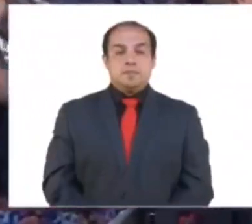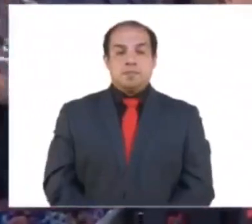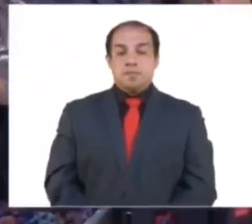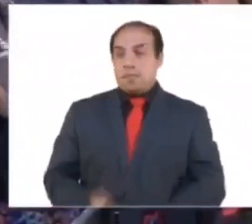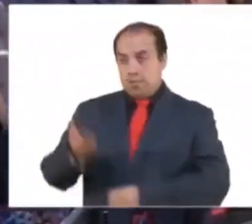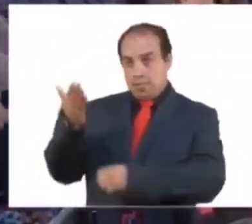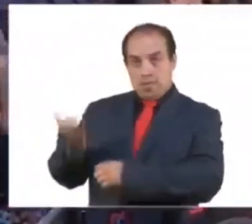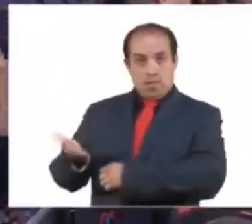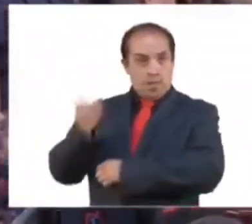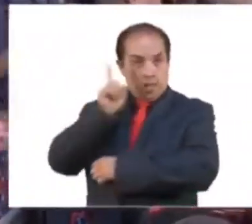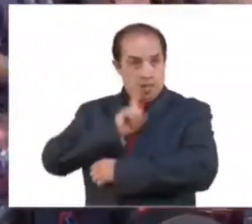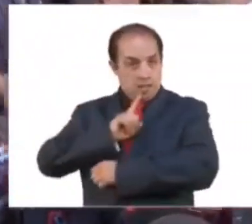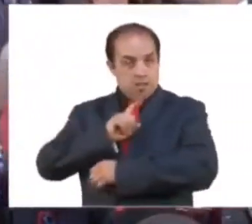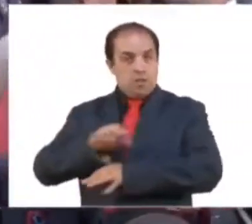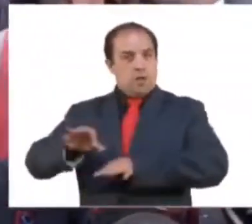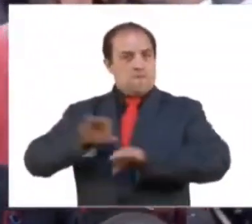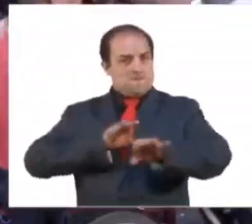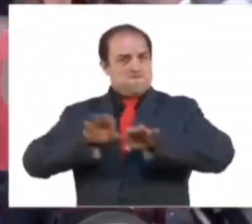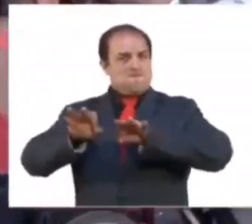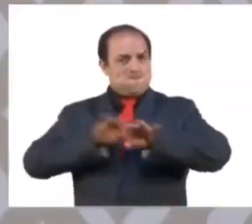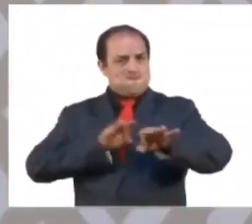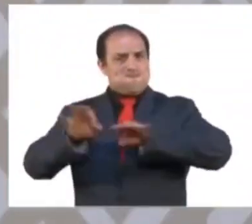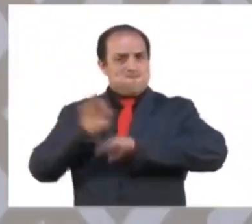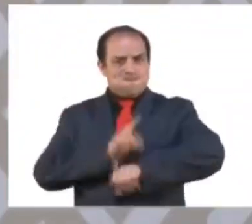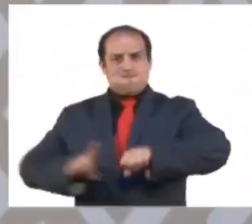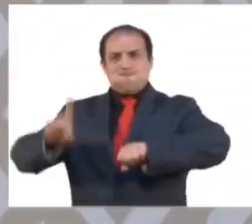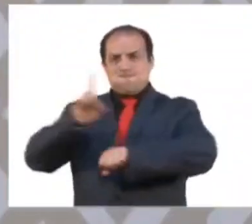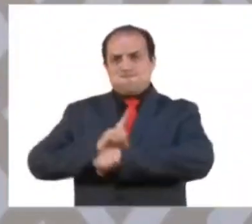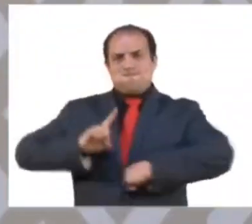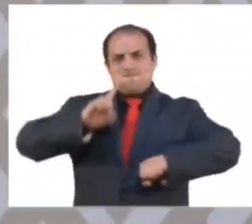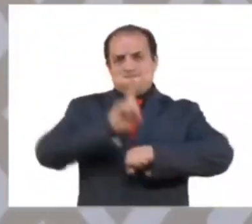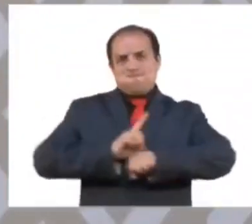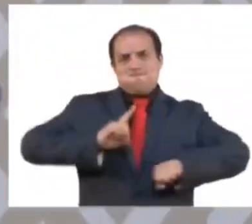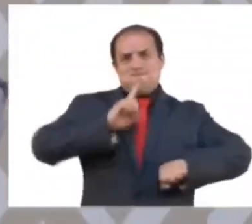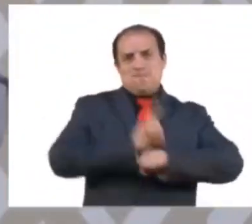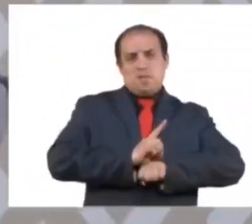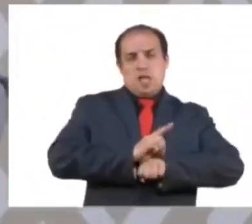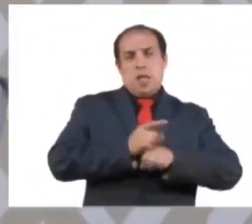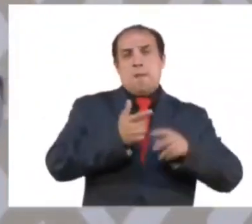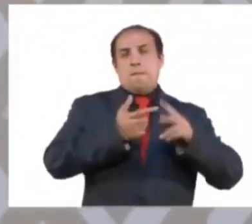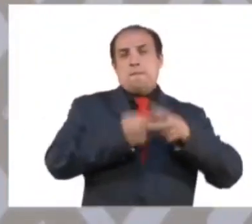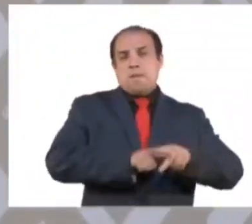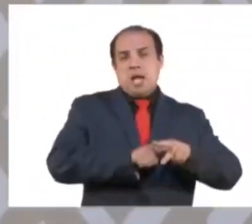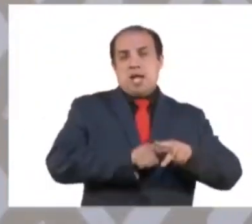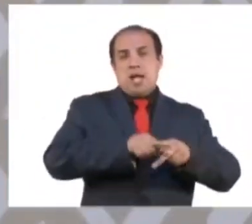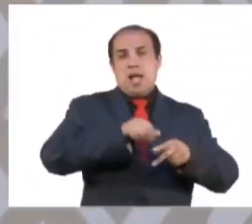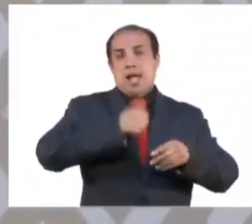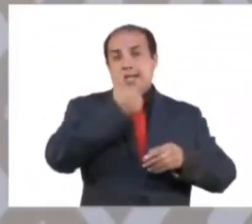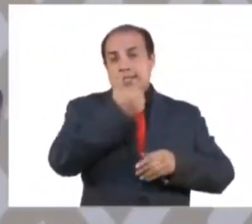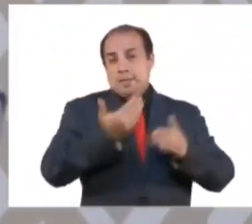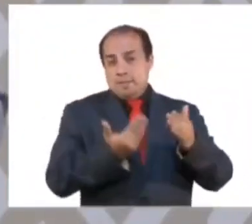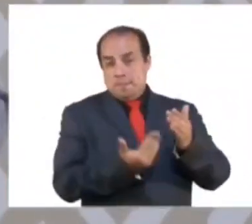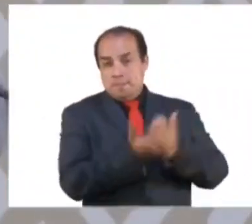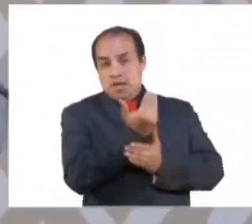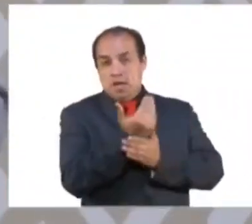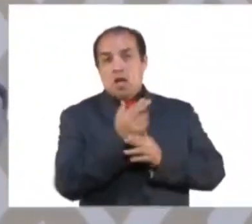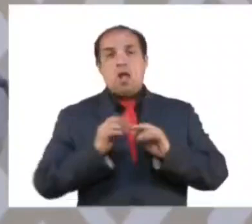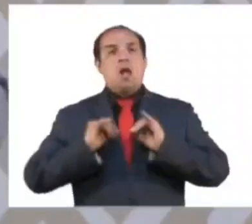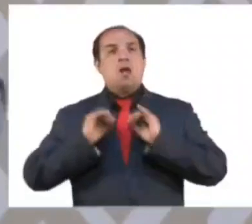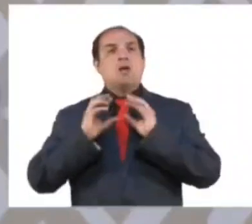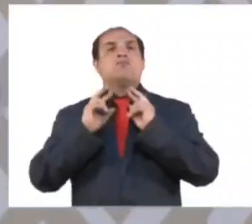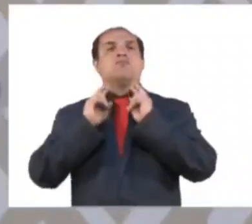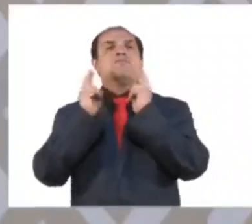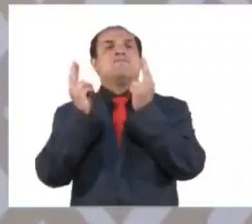Ella trabaja tanto todos los días, desde las 6 de la mañana, la Junta de